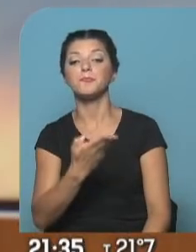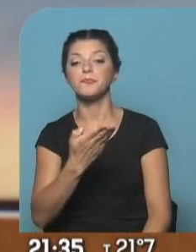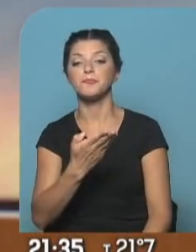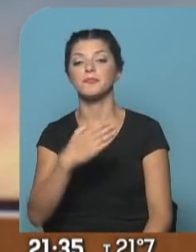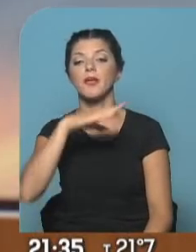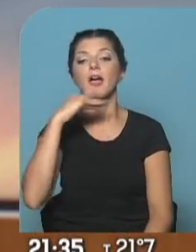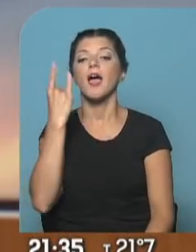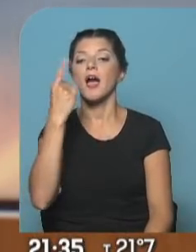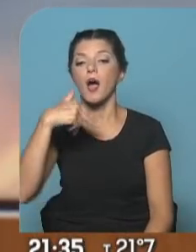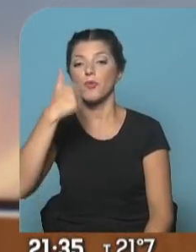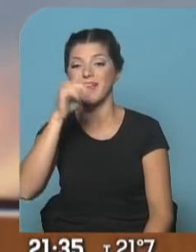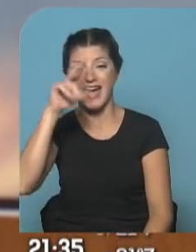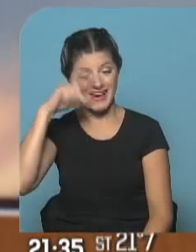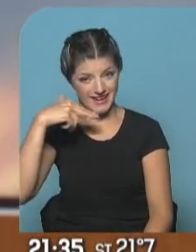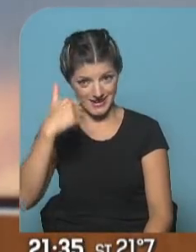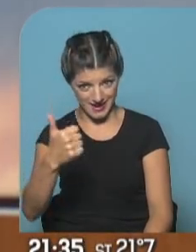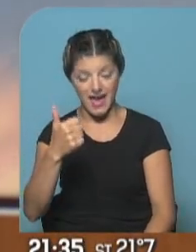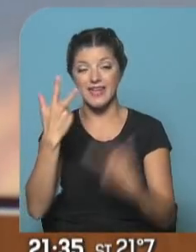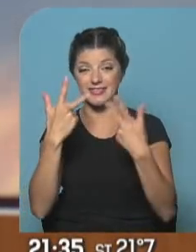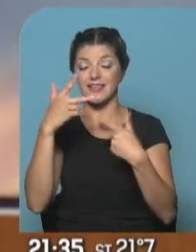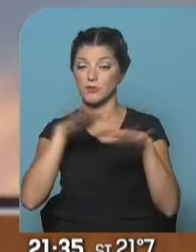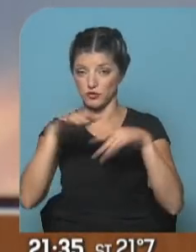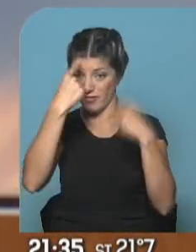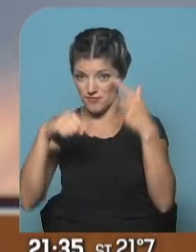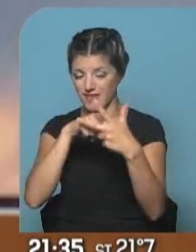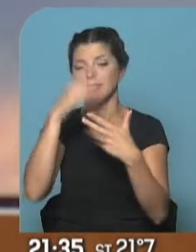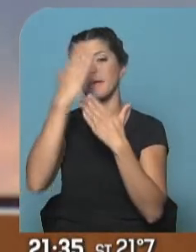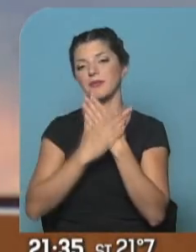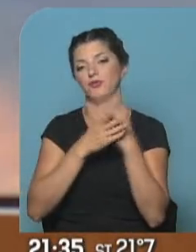Horacio Jaunarena, 3 veces ministro de Defensa, pasó por el noticiero central de la TV Pública.